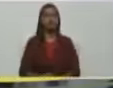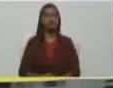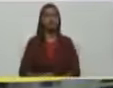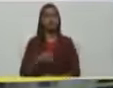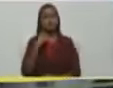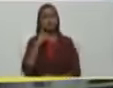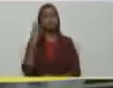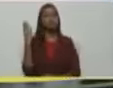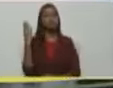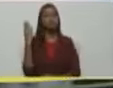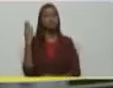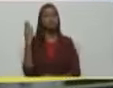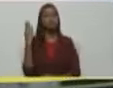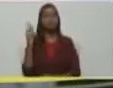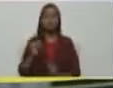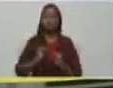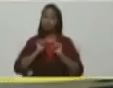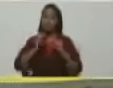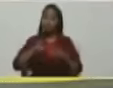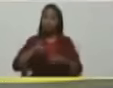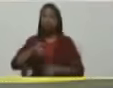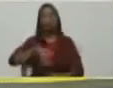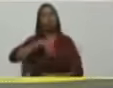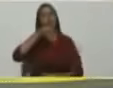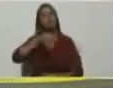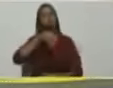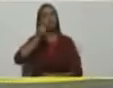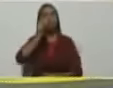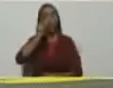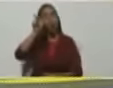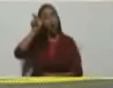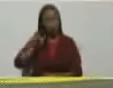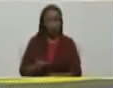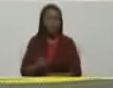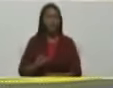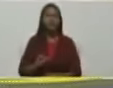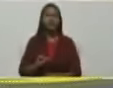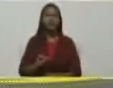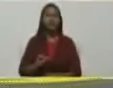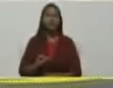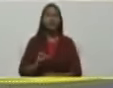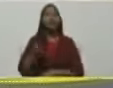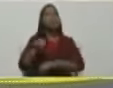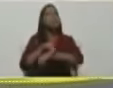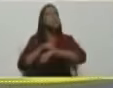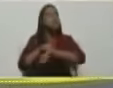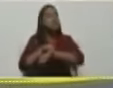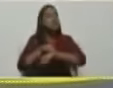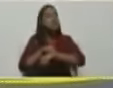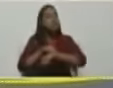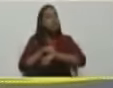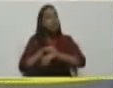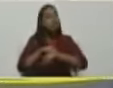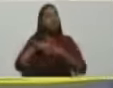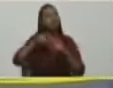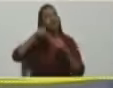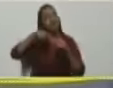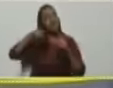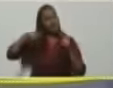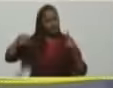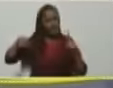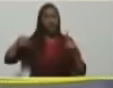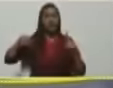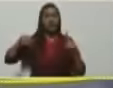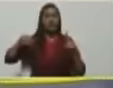A continuación, palabras del señor Stuart Richard Young, ministro de Energía e Industrias